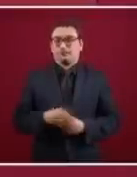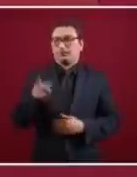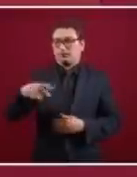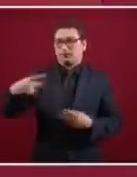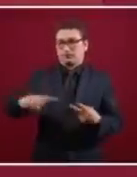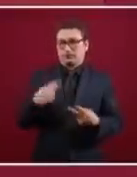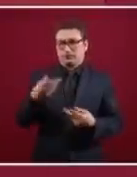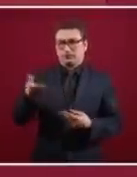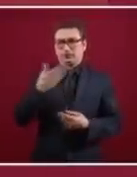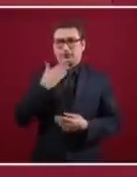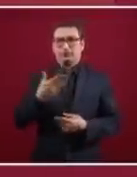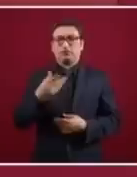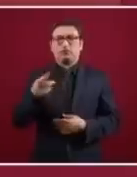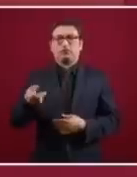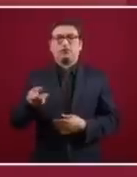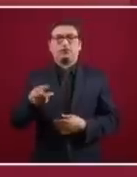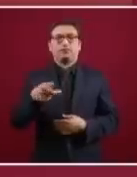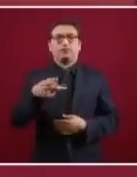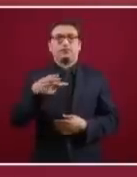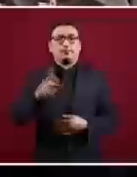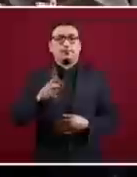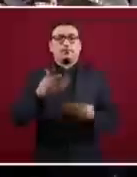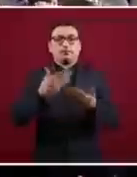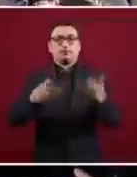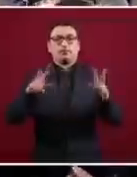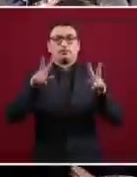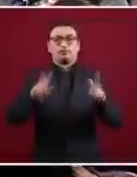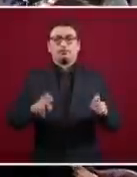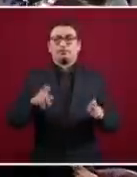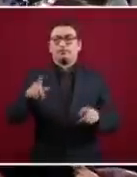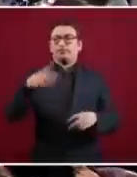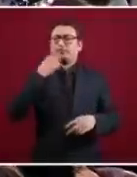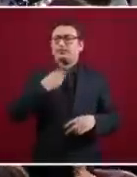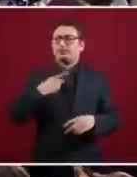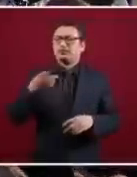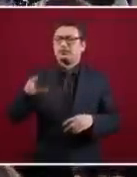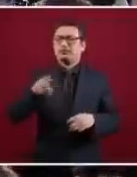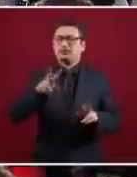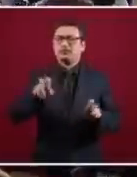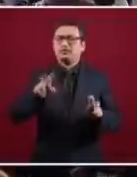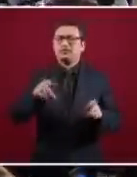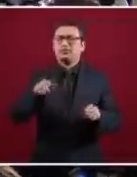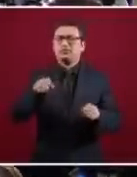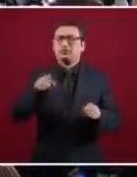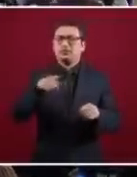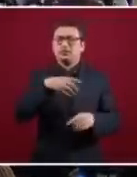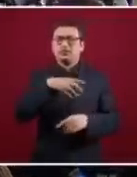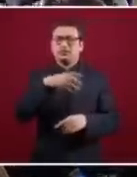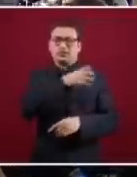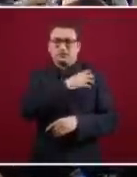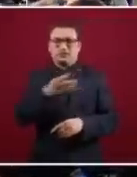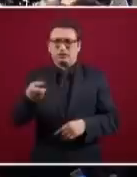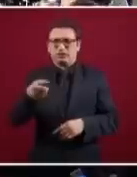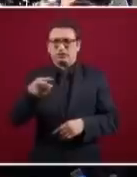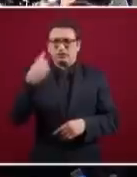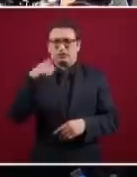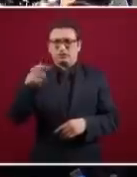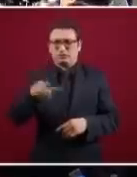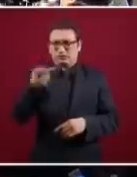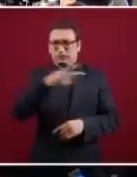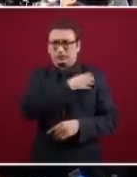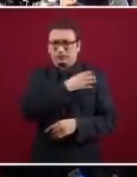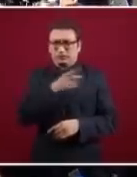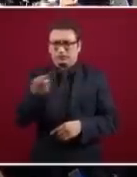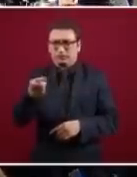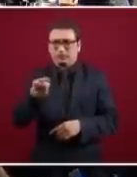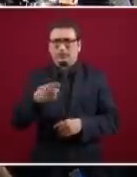pero sobre el tema decías algo sobre el general para hacer una pregunta